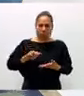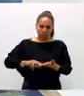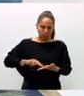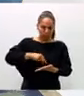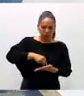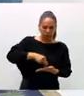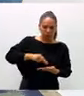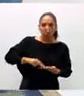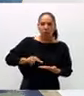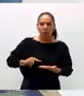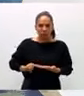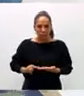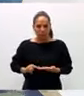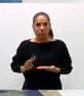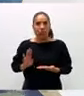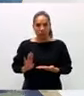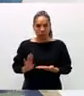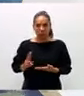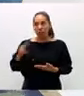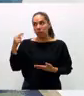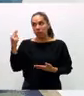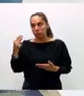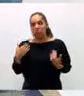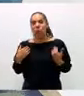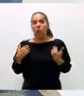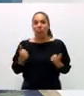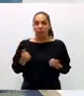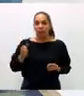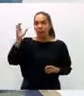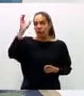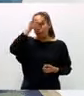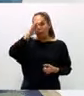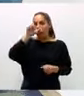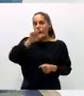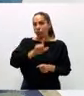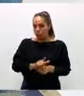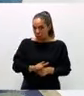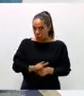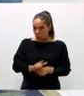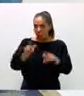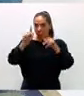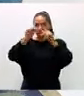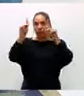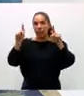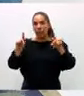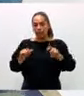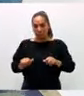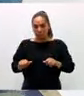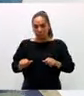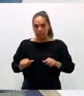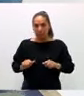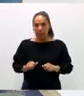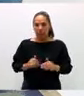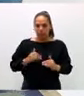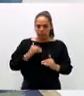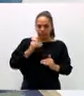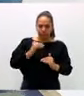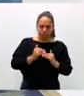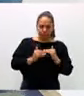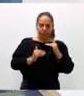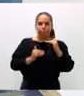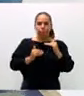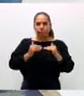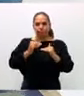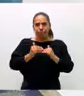en un entorno escolar implican un proceso sistemático, pautado, con una